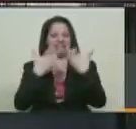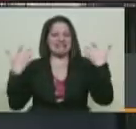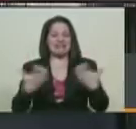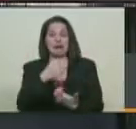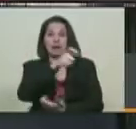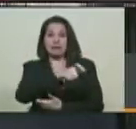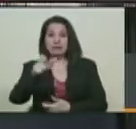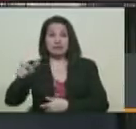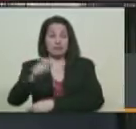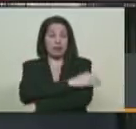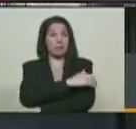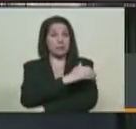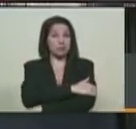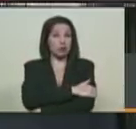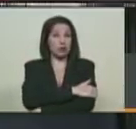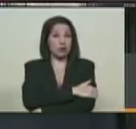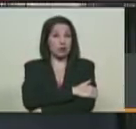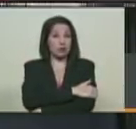la oposición